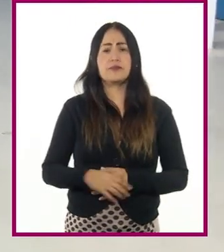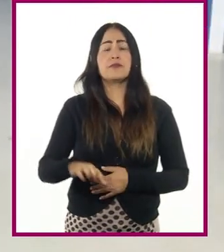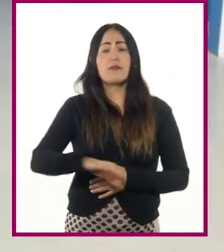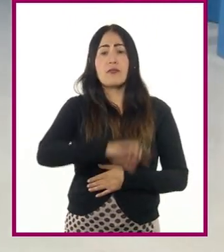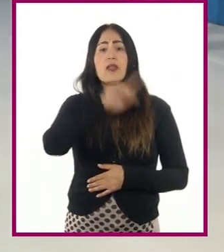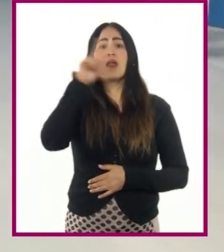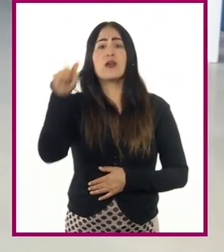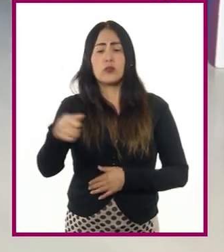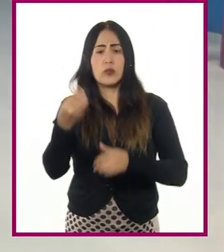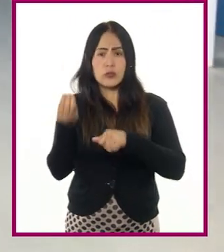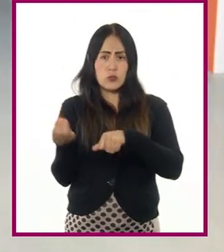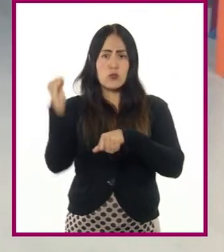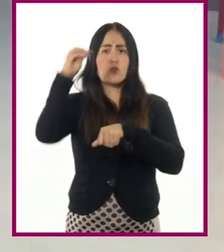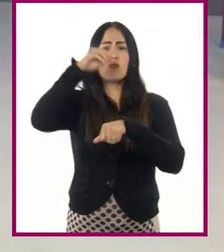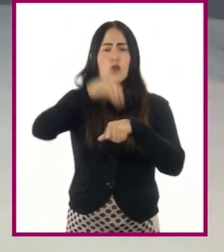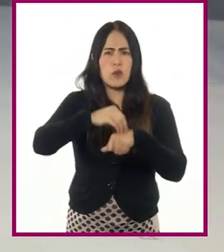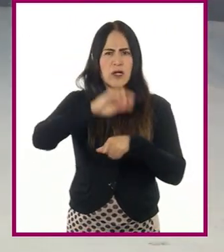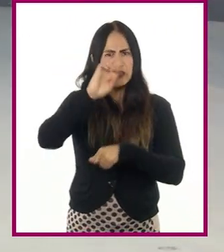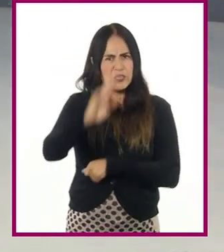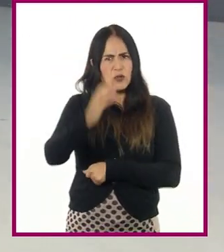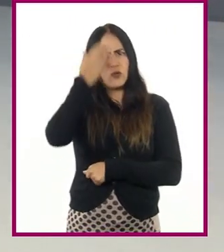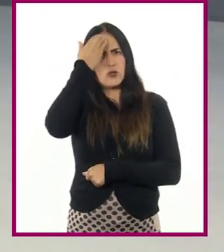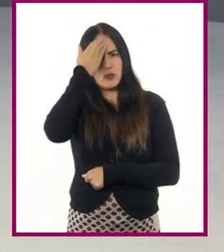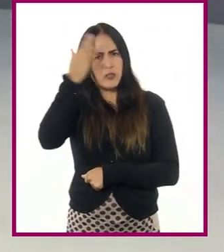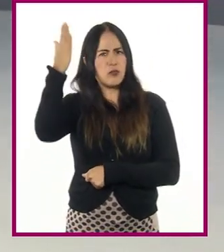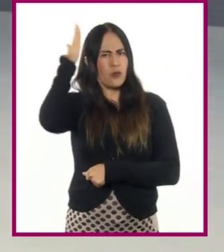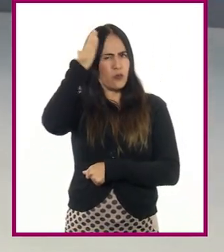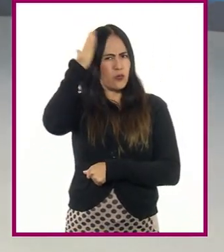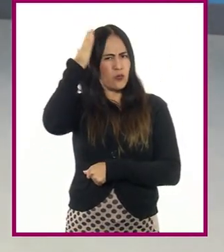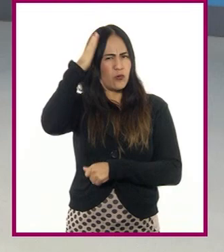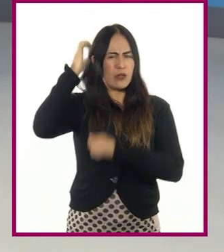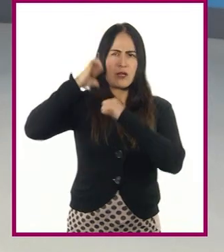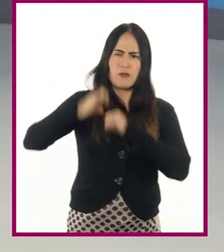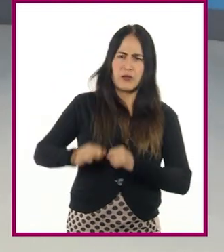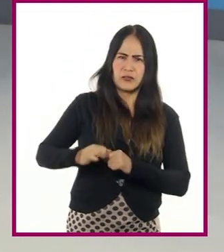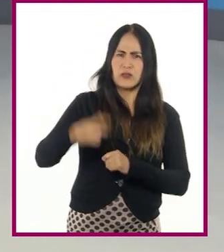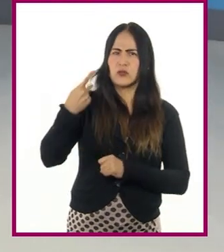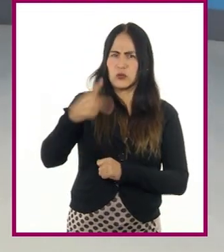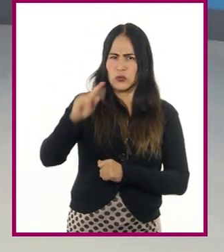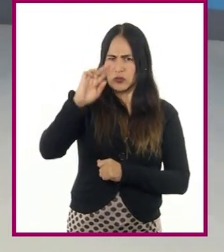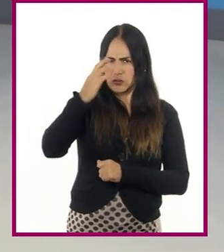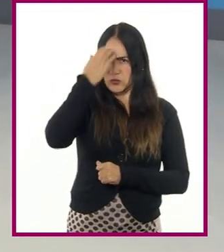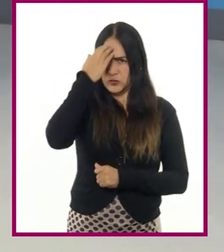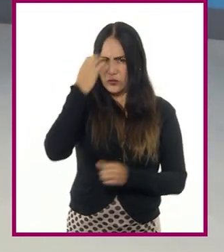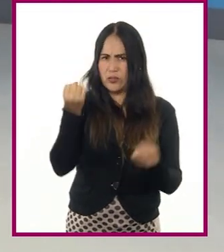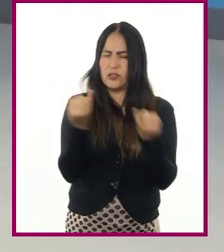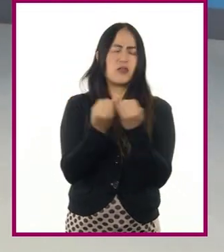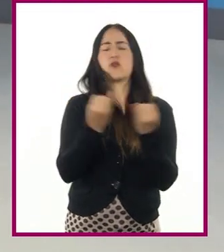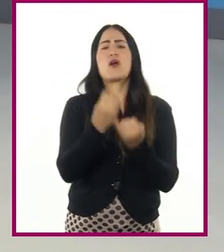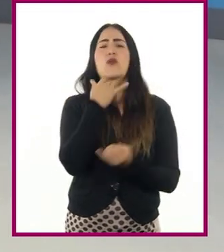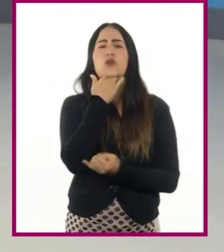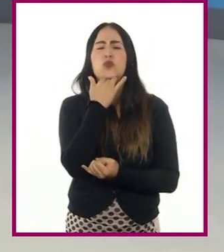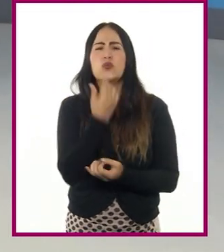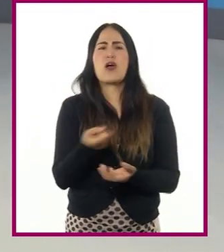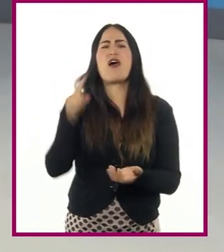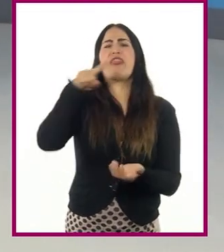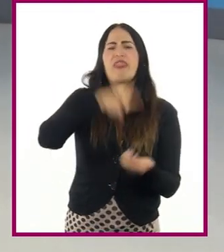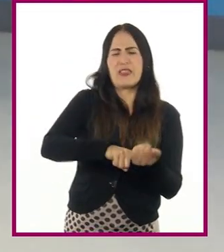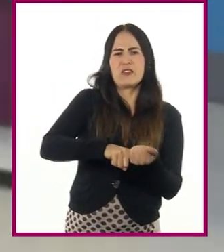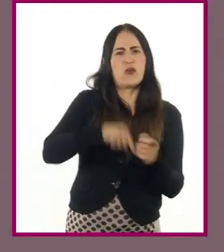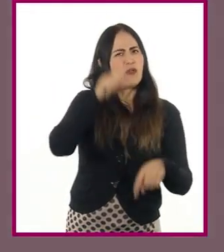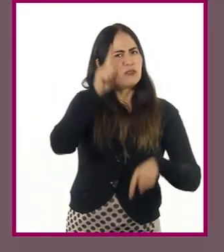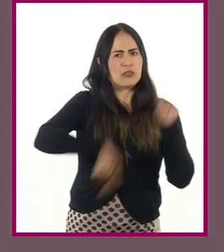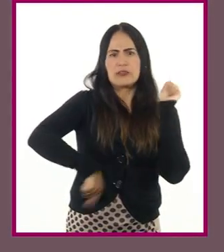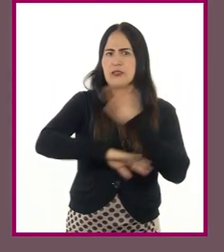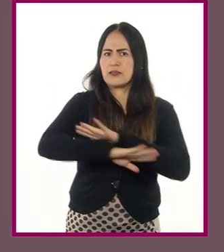la exigencia del reconocimiento de líderes magisteriales democráticos y el cese de la corrupción al interior del organismo